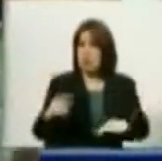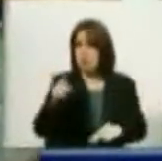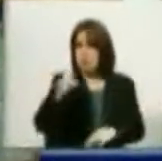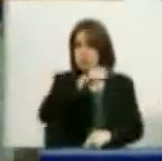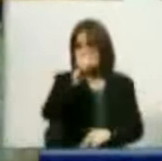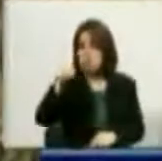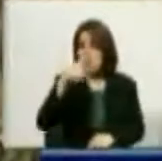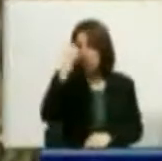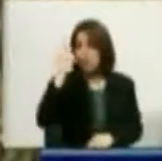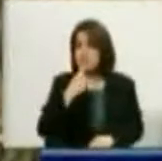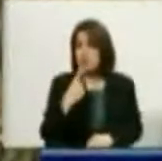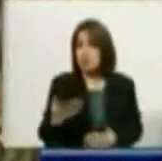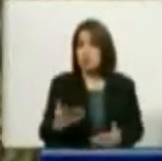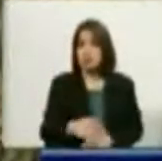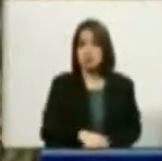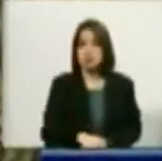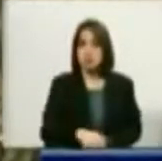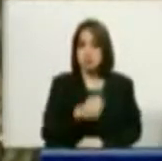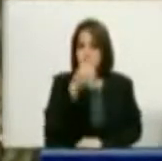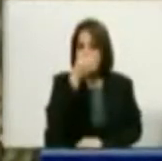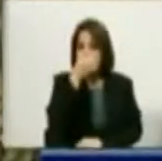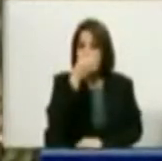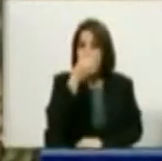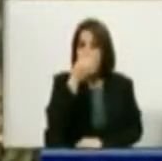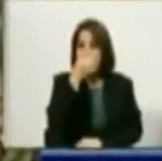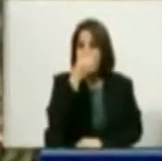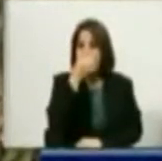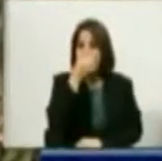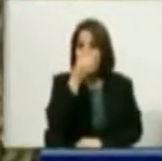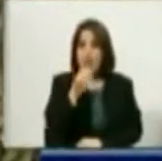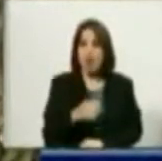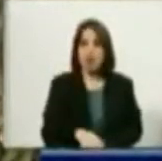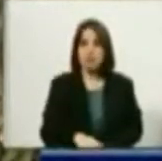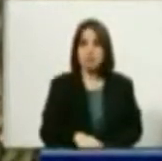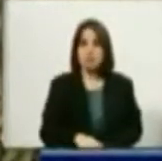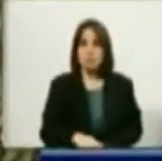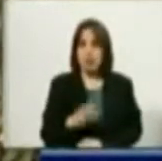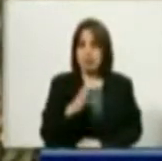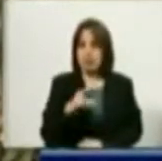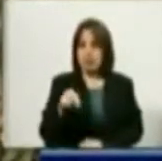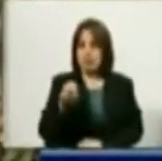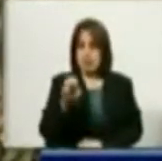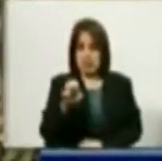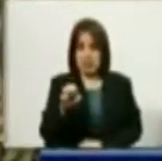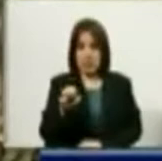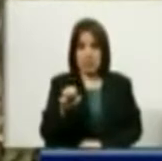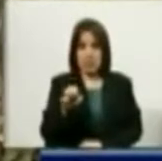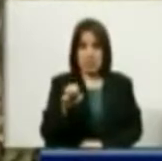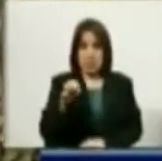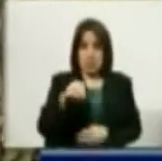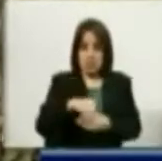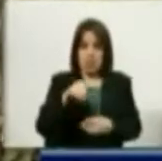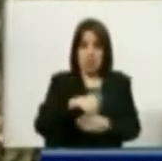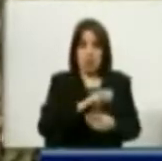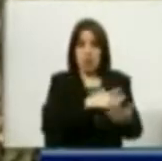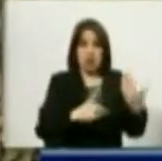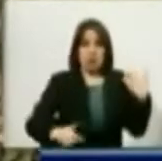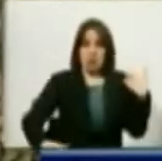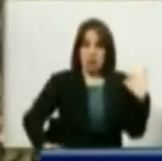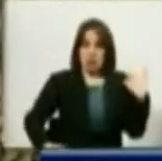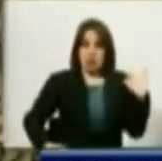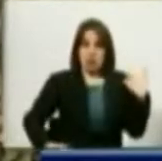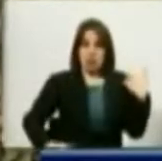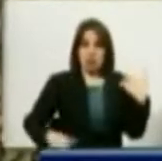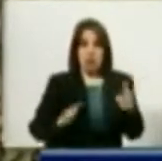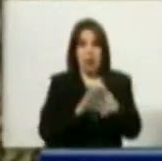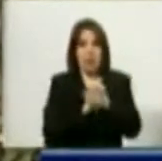serias ahí está el cne a quien con su presidenta nuestra